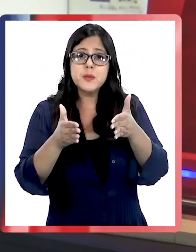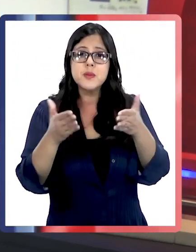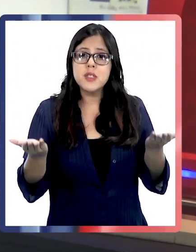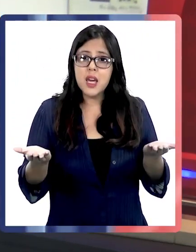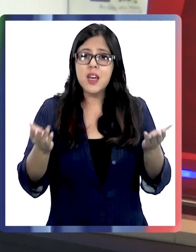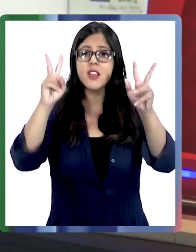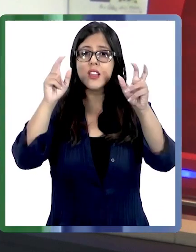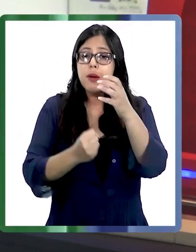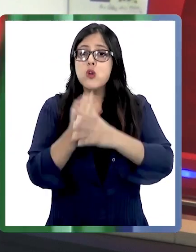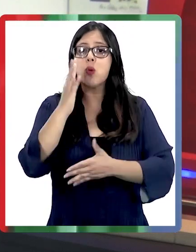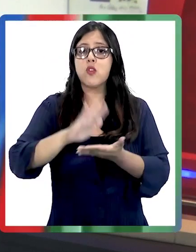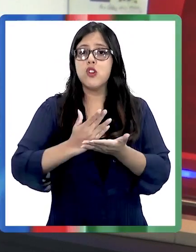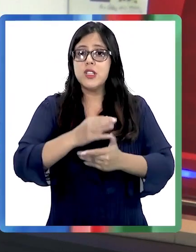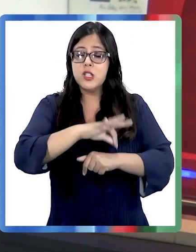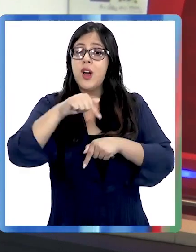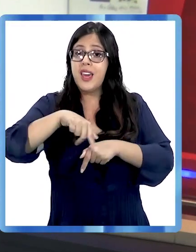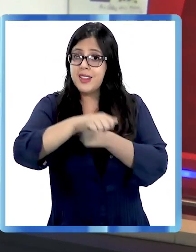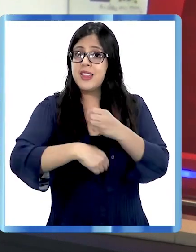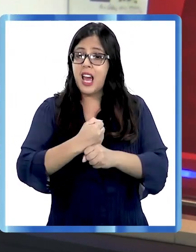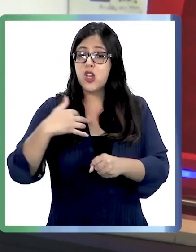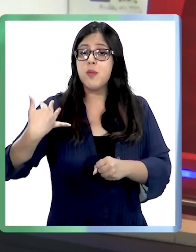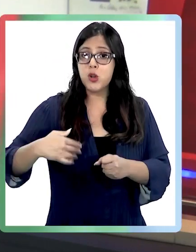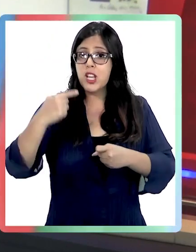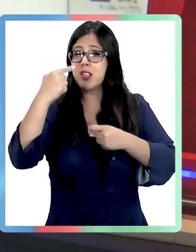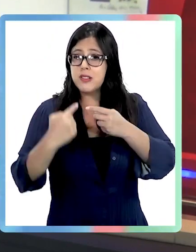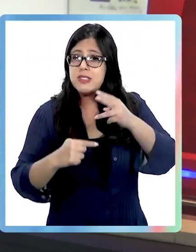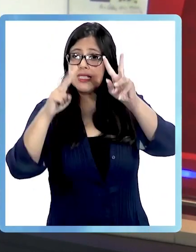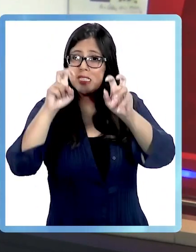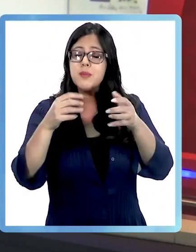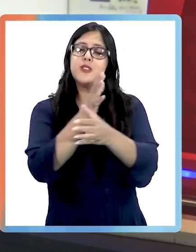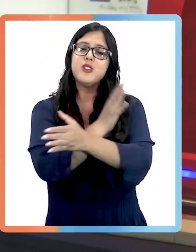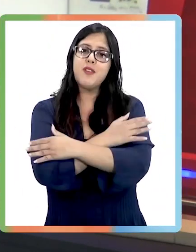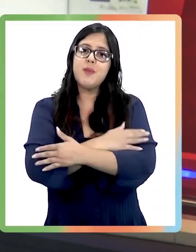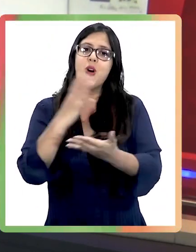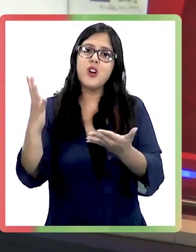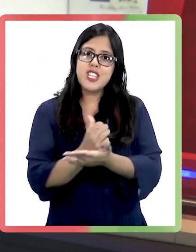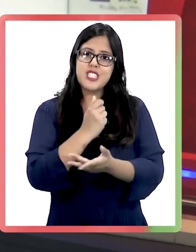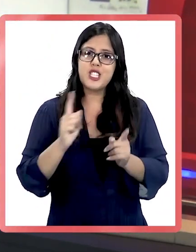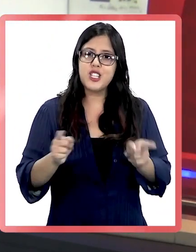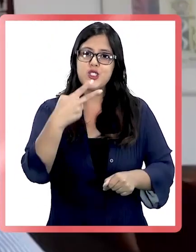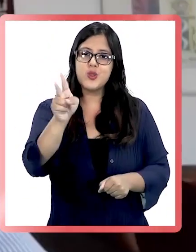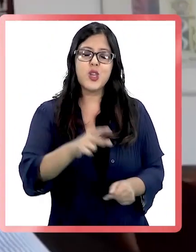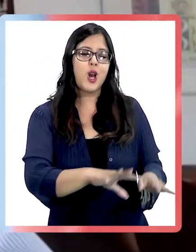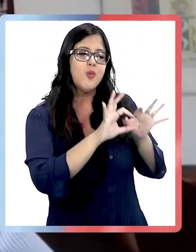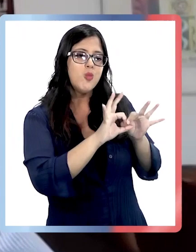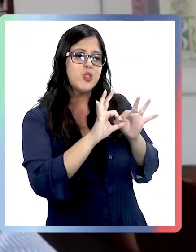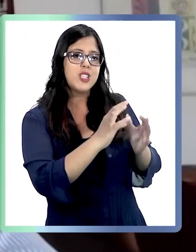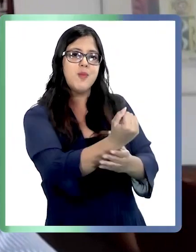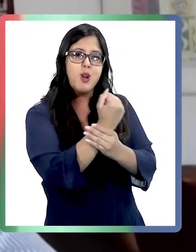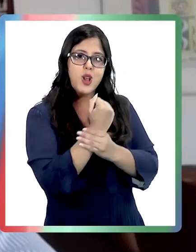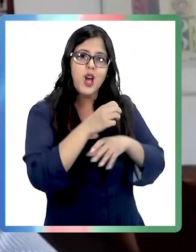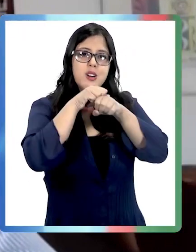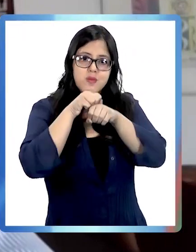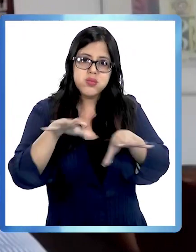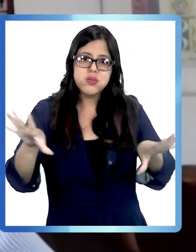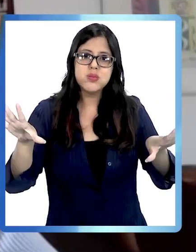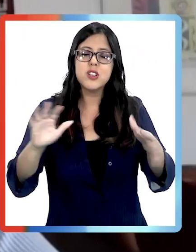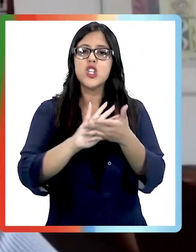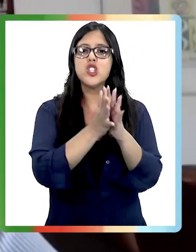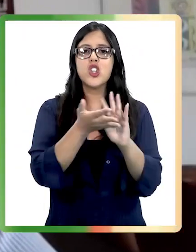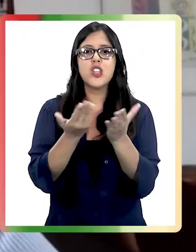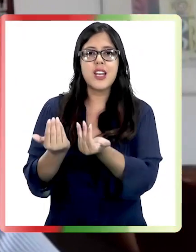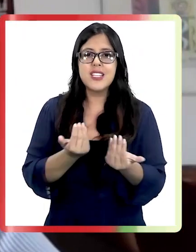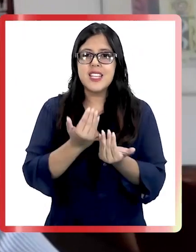pendientes de las novedades en salud. Este es un año muy importante en muchos sentidos, así que un abrazo y éxito en su gestión. Muchas gracias por ayudarnos a difundir todas